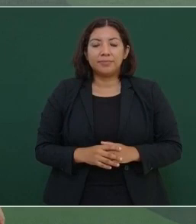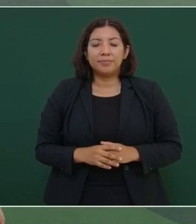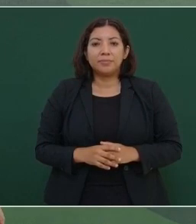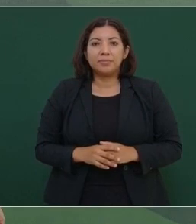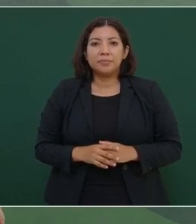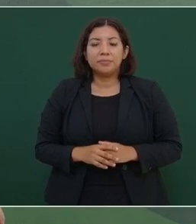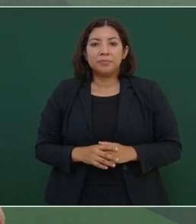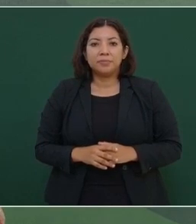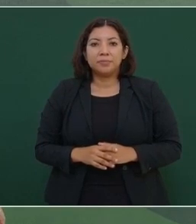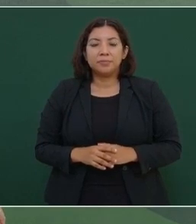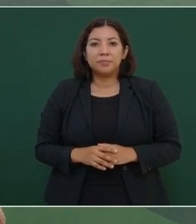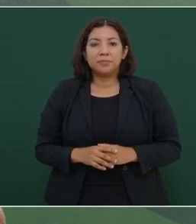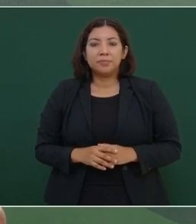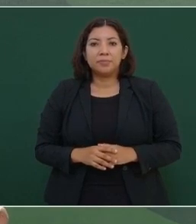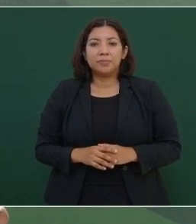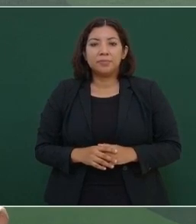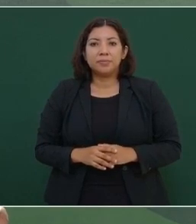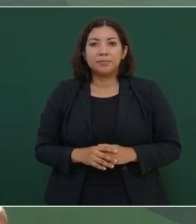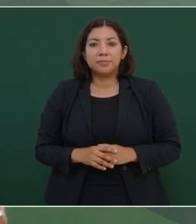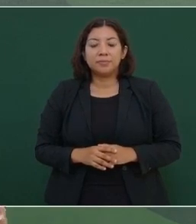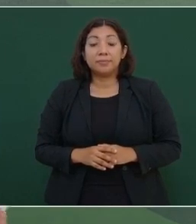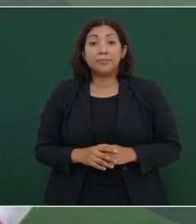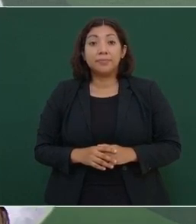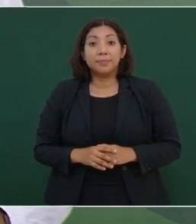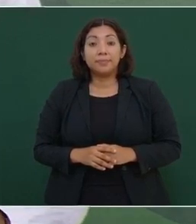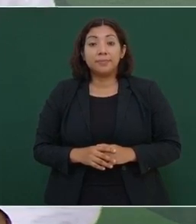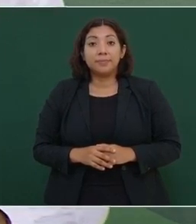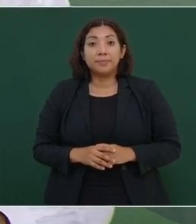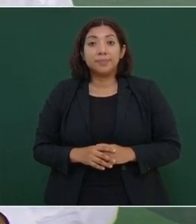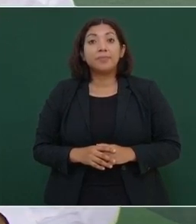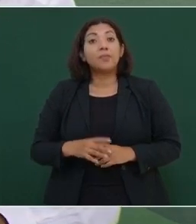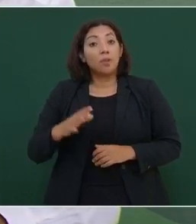declarando muchísimas zonas